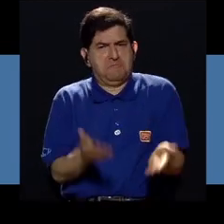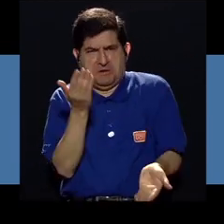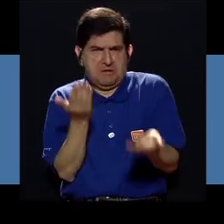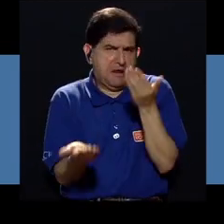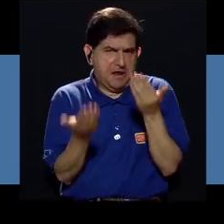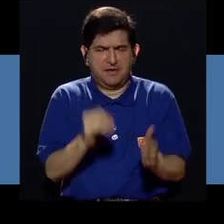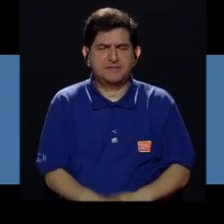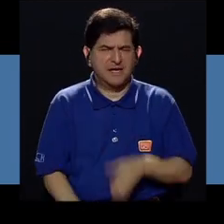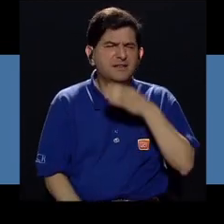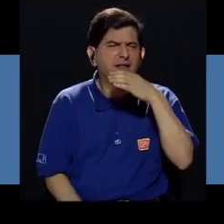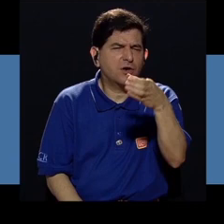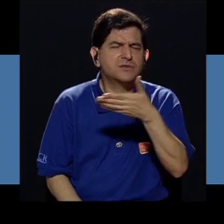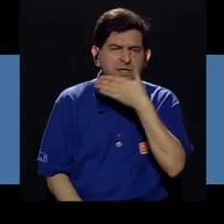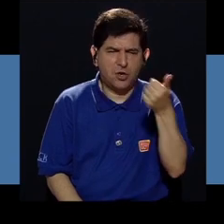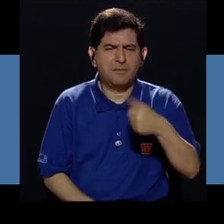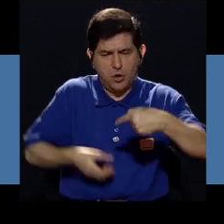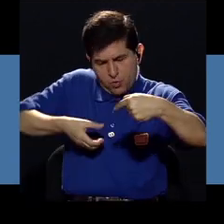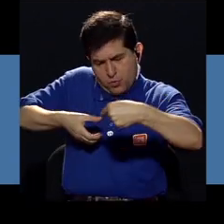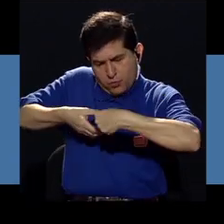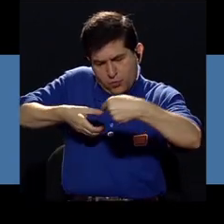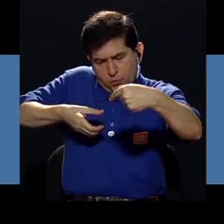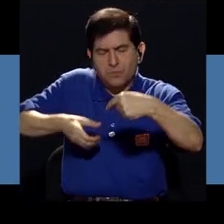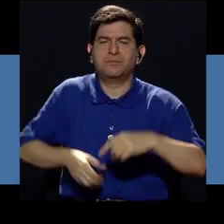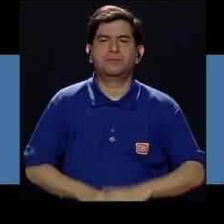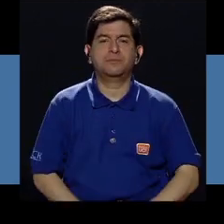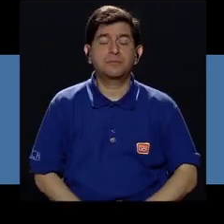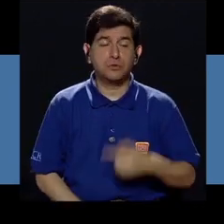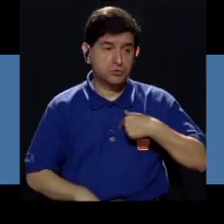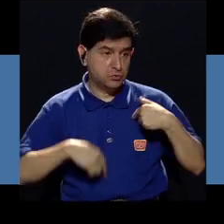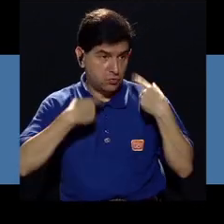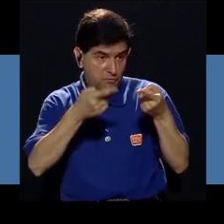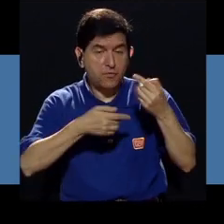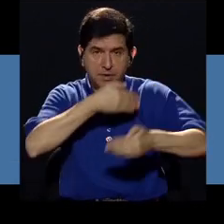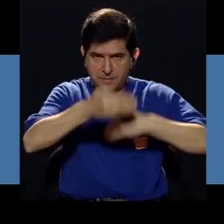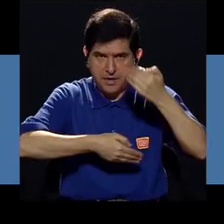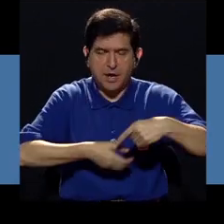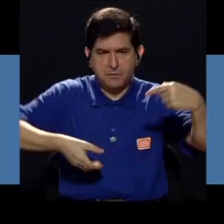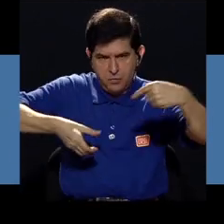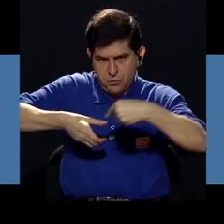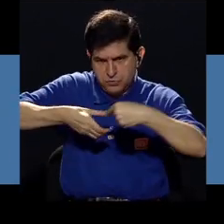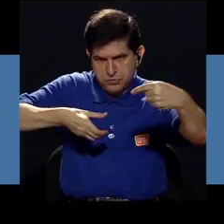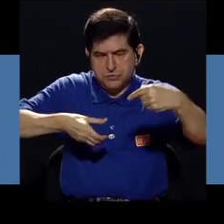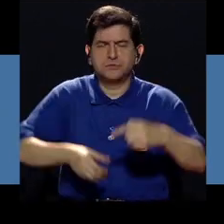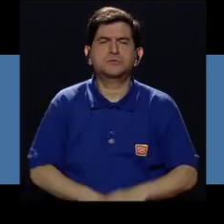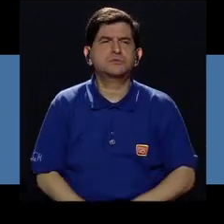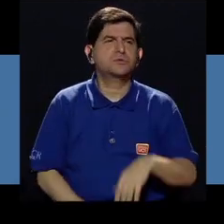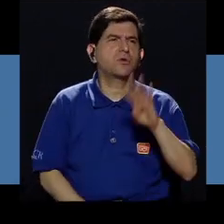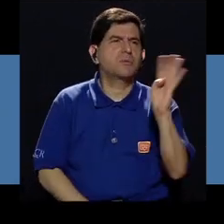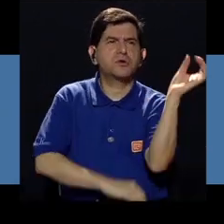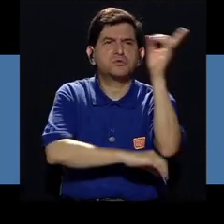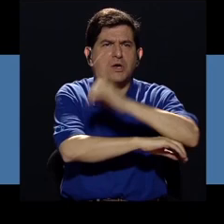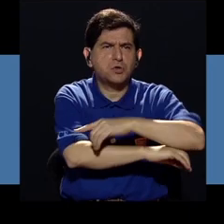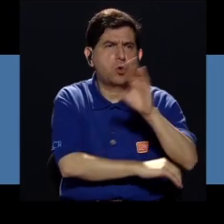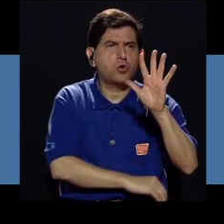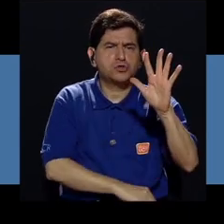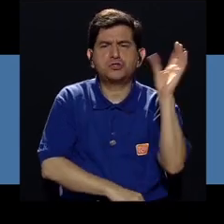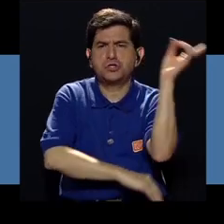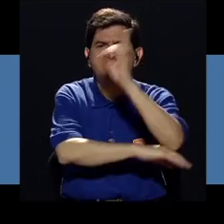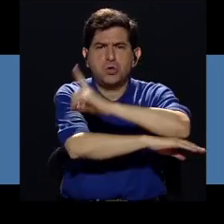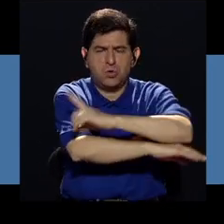le sugiero que se haga una biopsia entonces me hice la biopsia como a los 4 días o 5